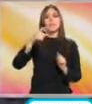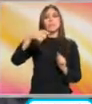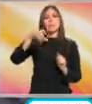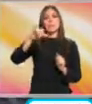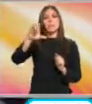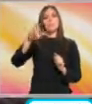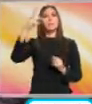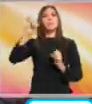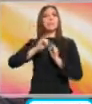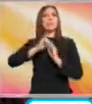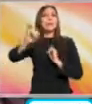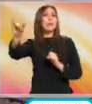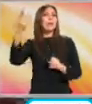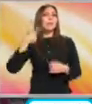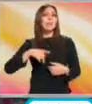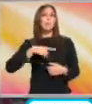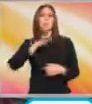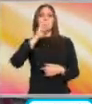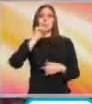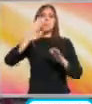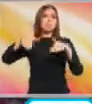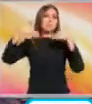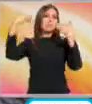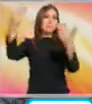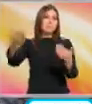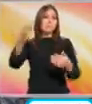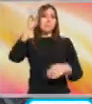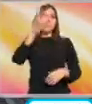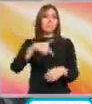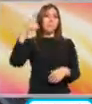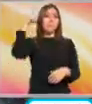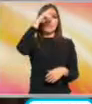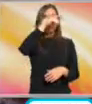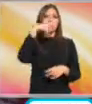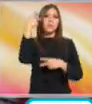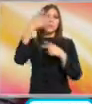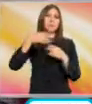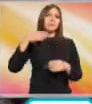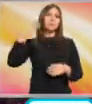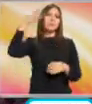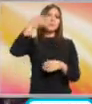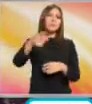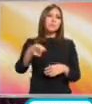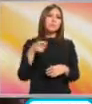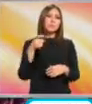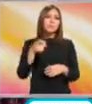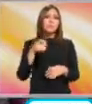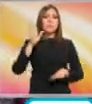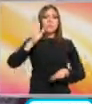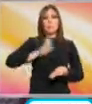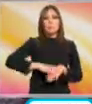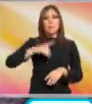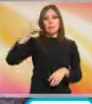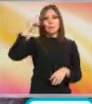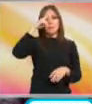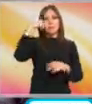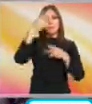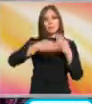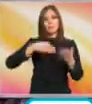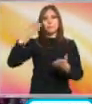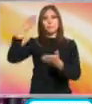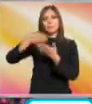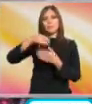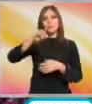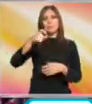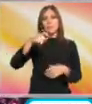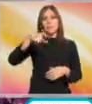lejos y los ciudadanos pues ya no podían llegar hasta allá. Si era complicado venir a Xochimilco, pues más complicado ir hasta